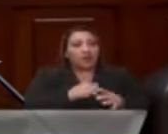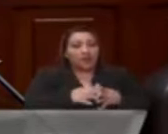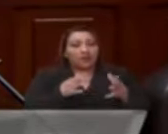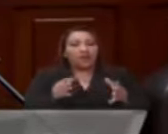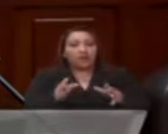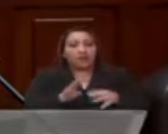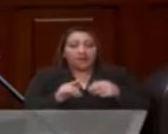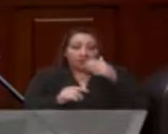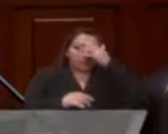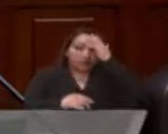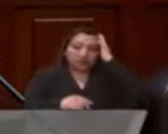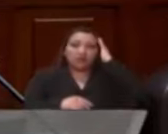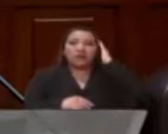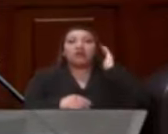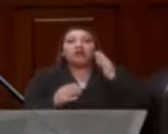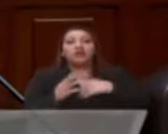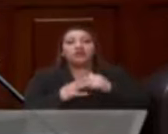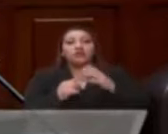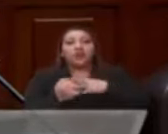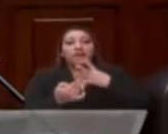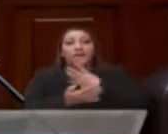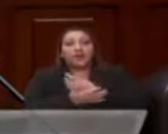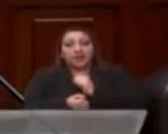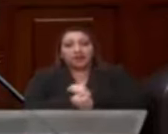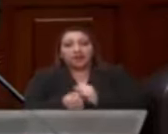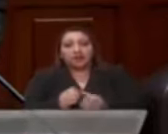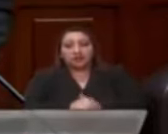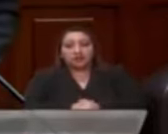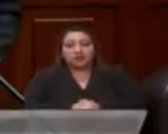emplear pabellones y